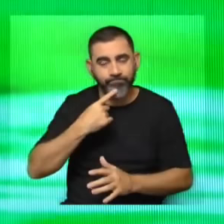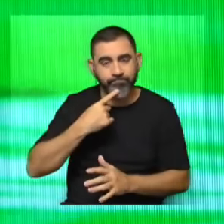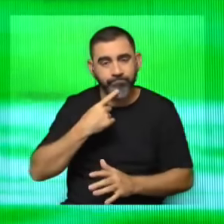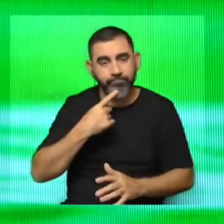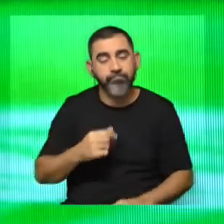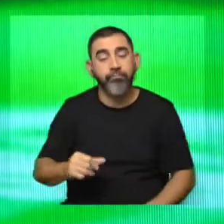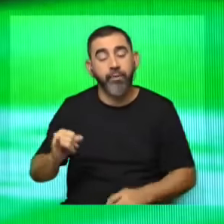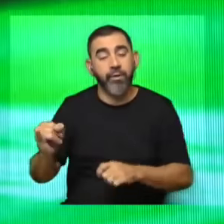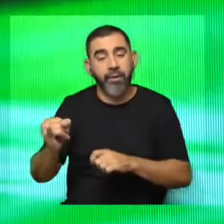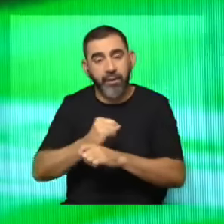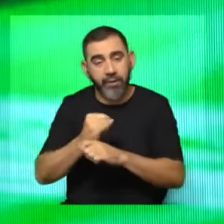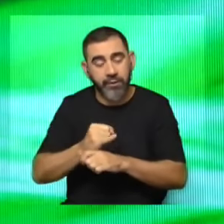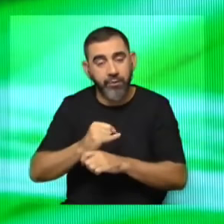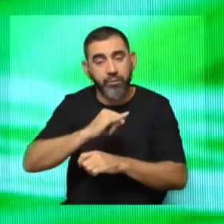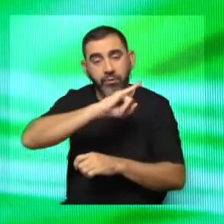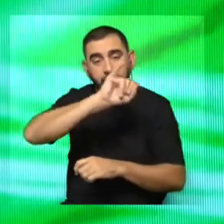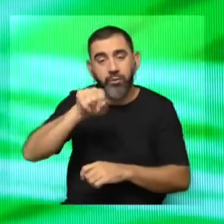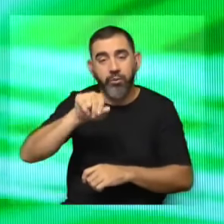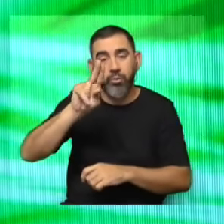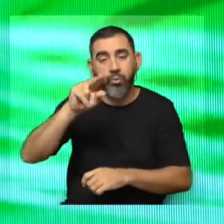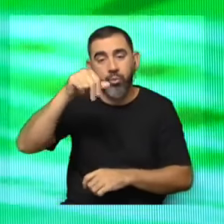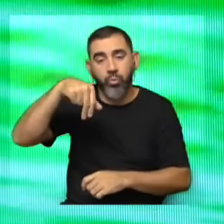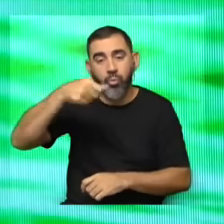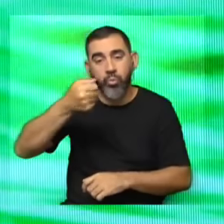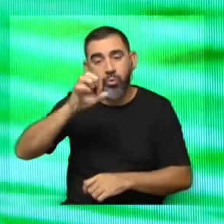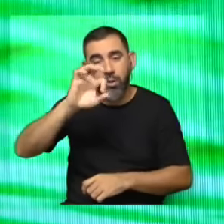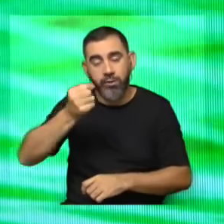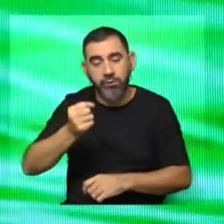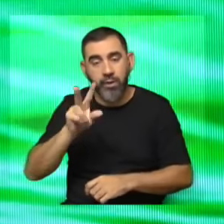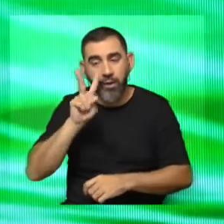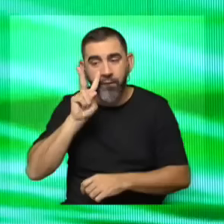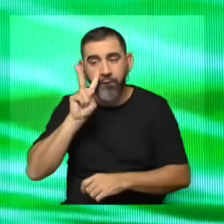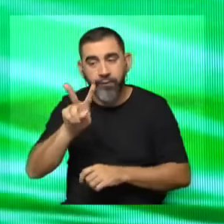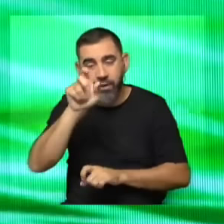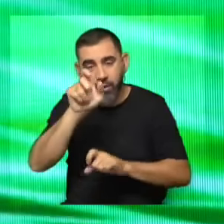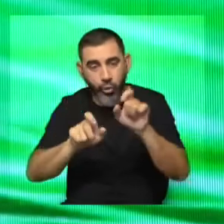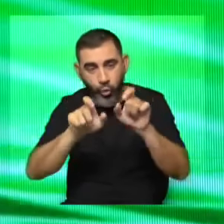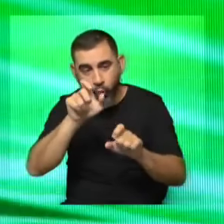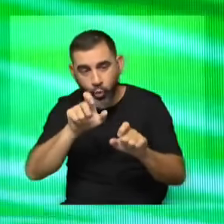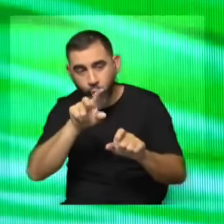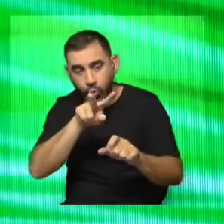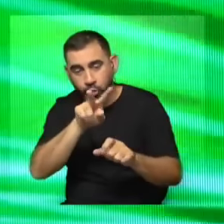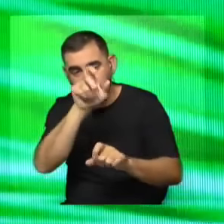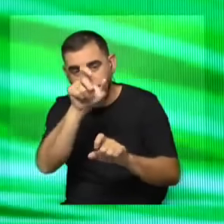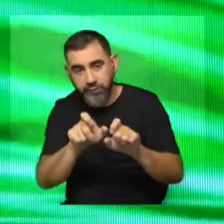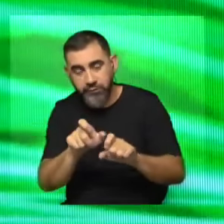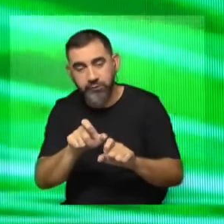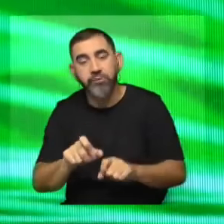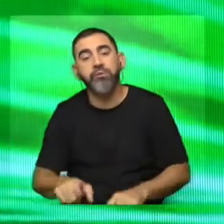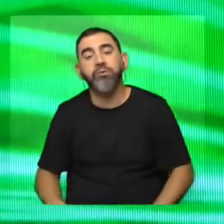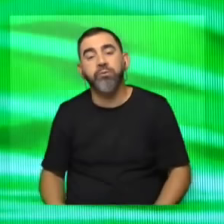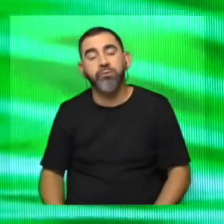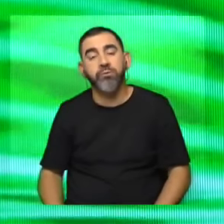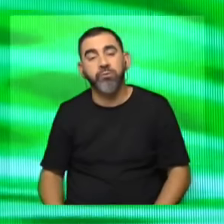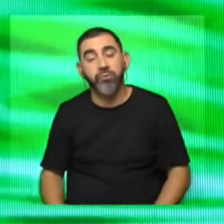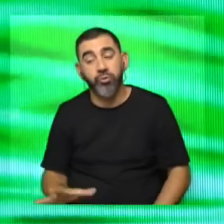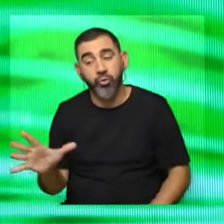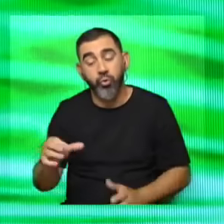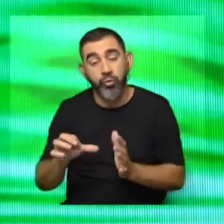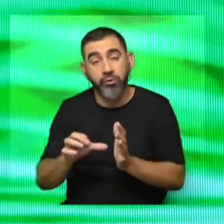de la institución junasa comandando el sistema de los vededores que la que la que la junasa pone este todo ese